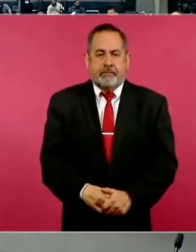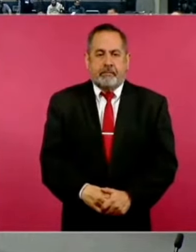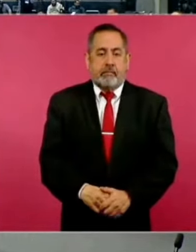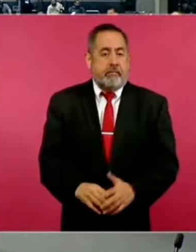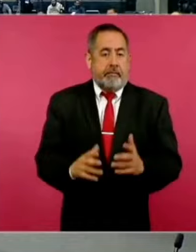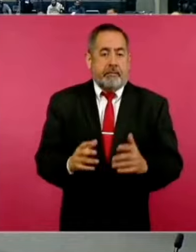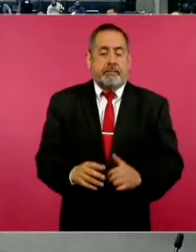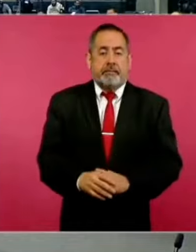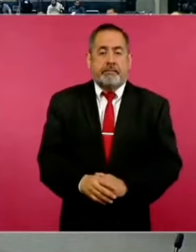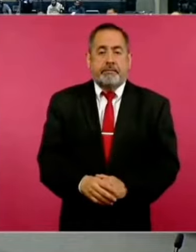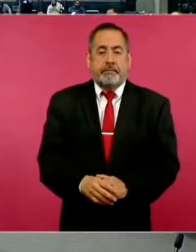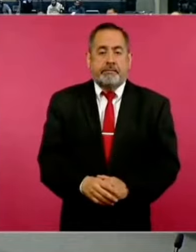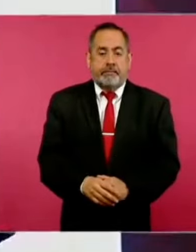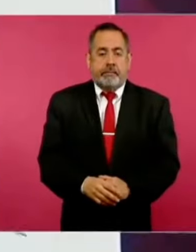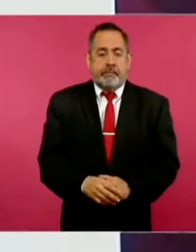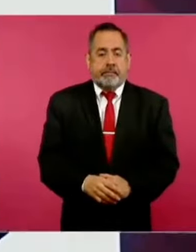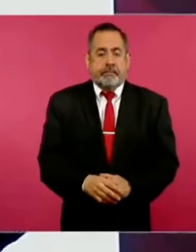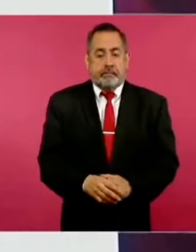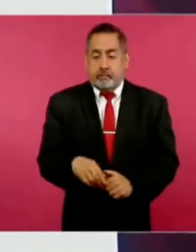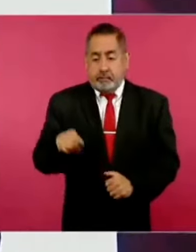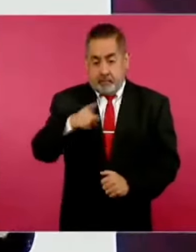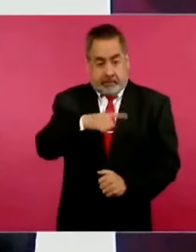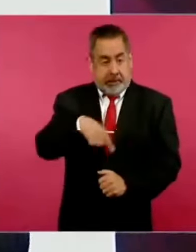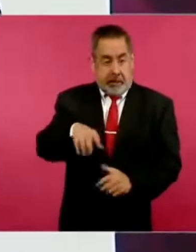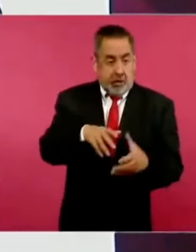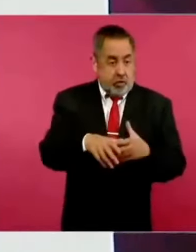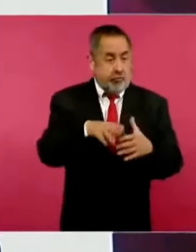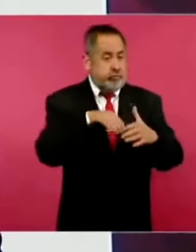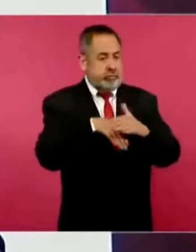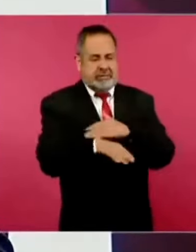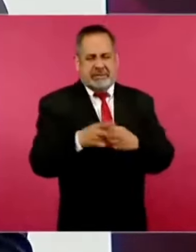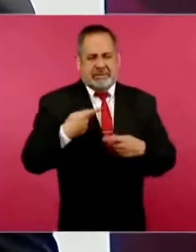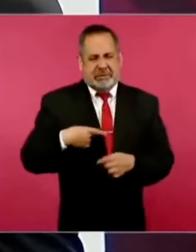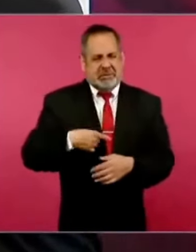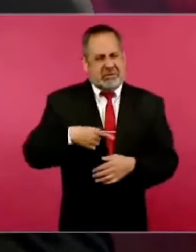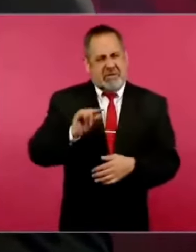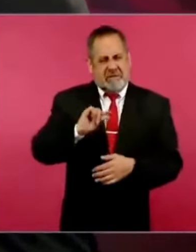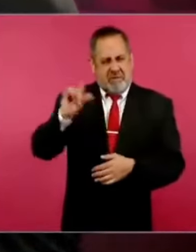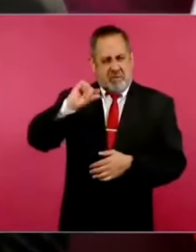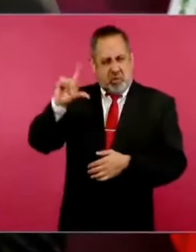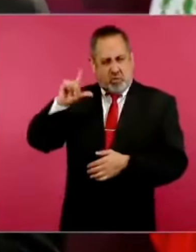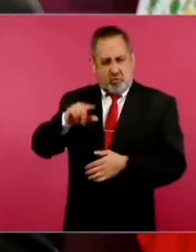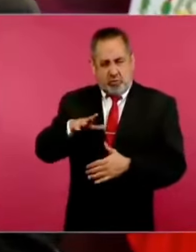Entonces, iban ahí los más famosos